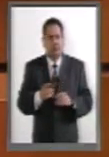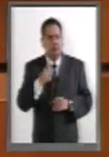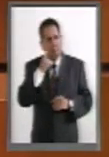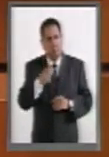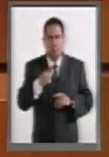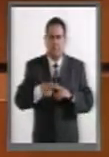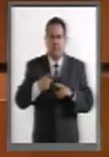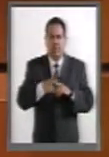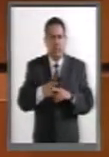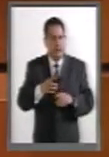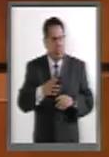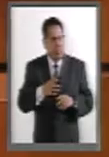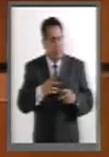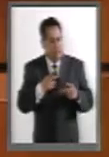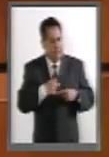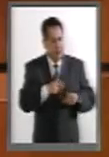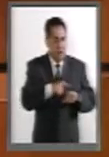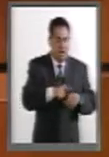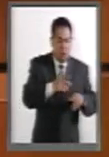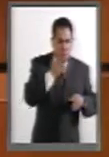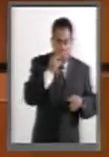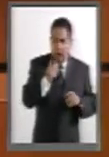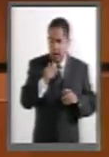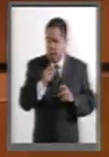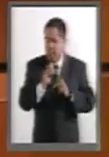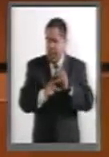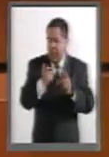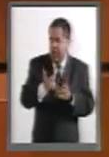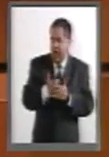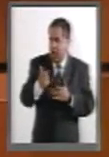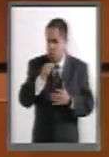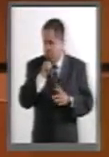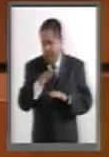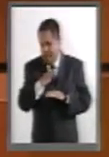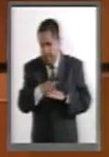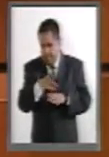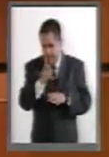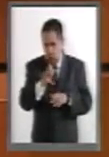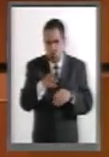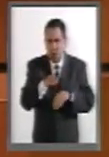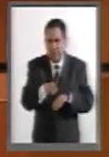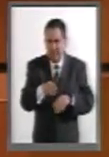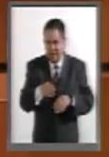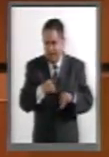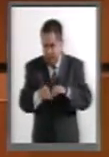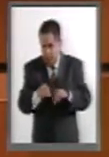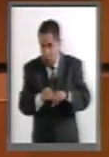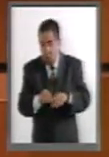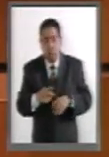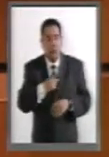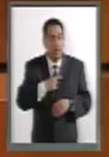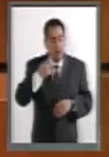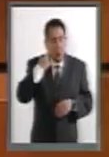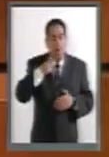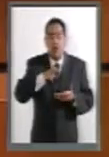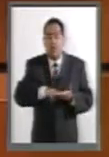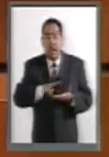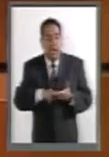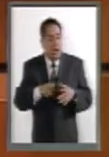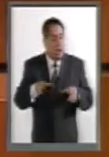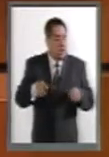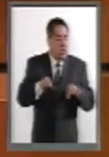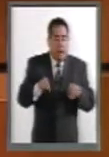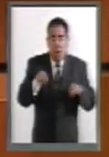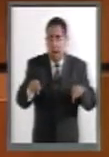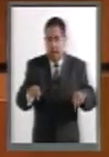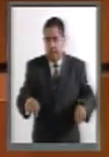acciones personales en donde no exista una prestación económica, se deberá atender al valor del negocio que da materia a la